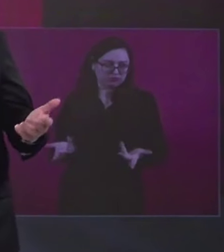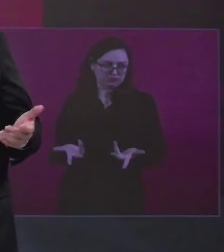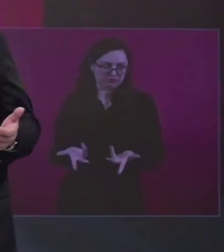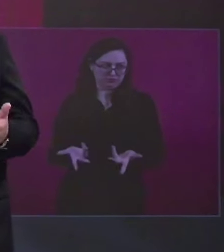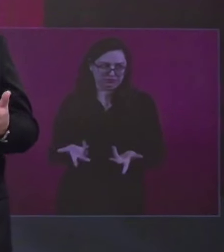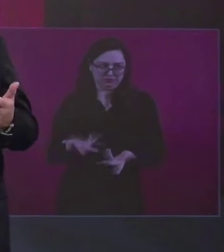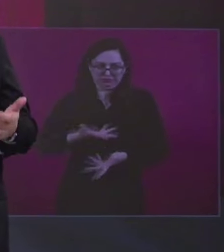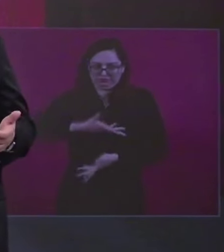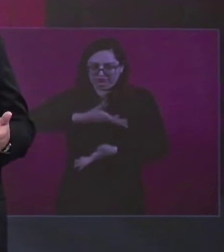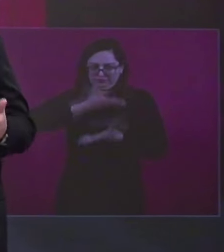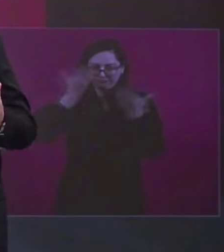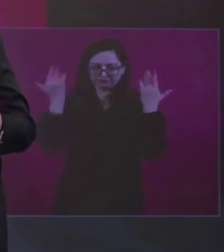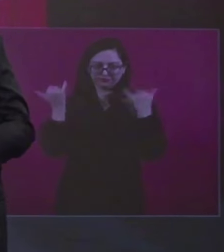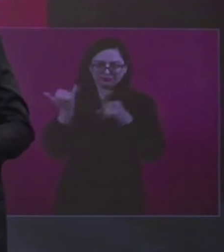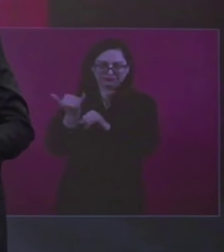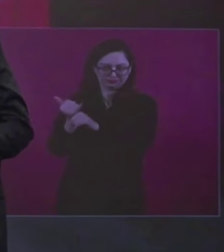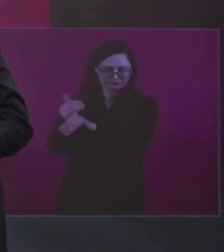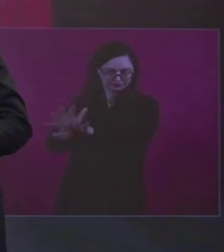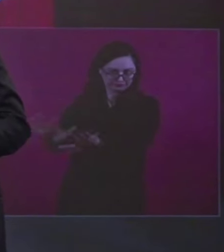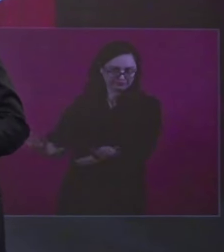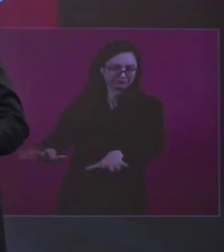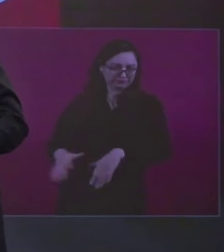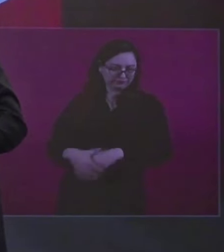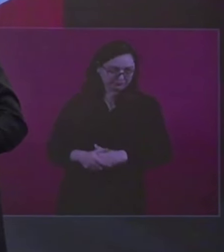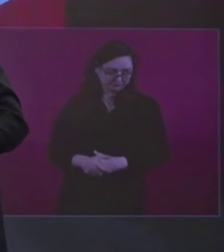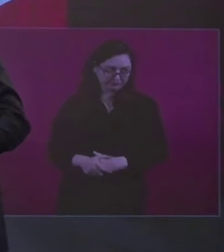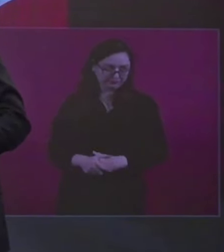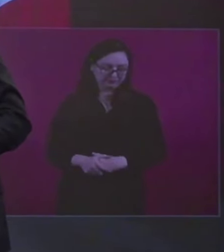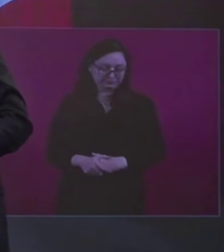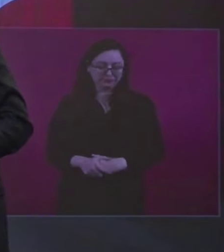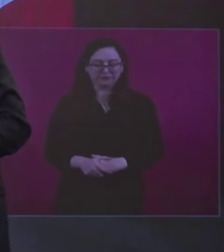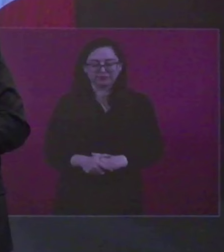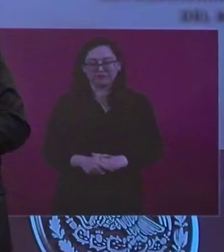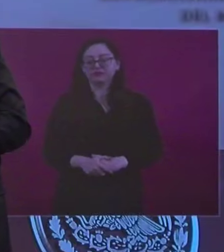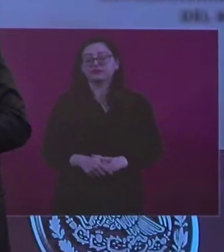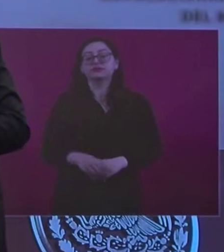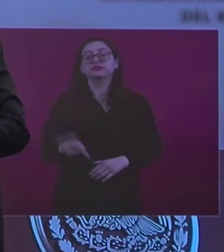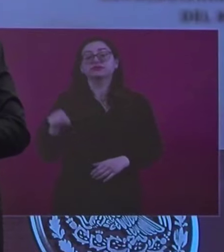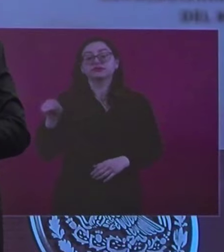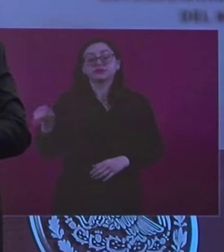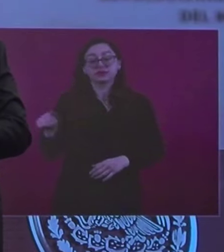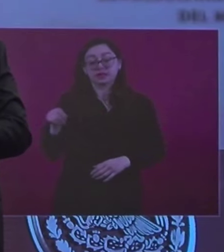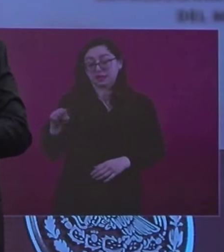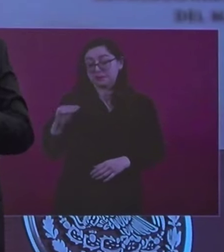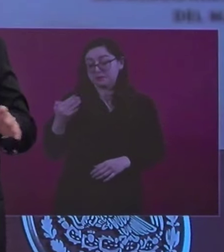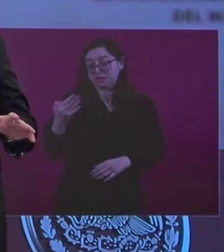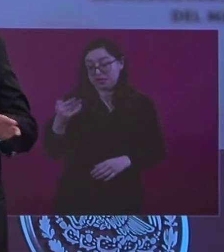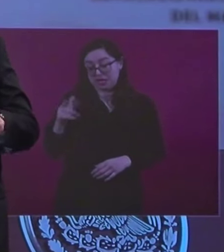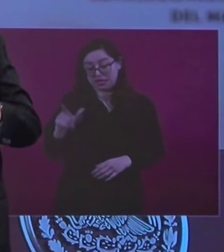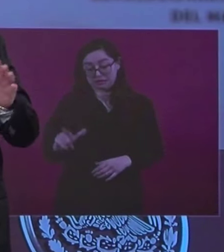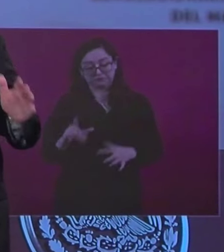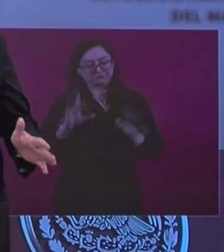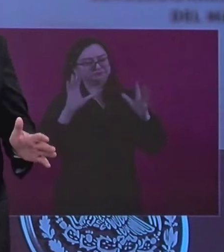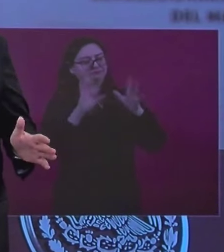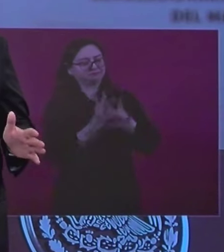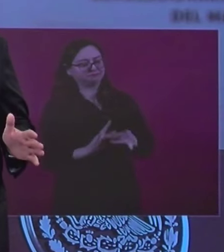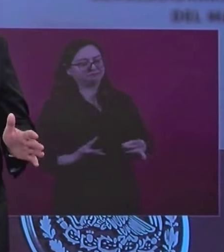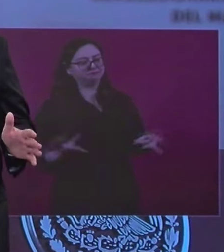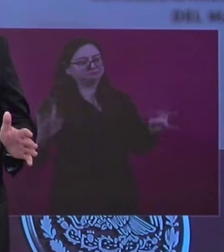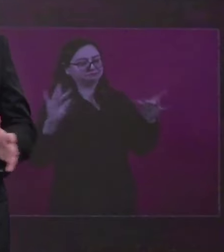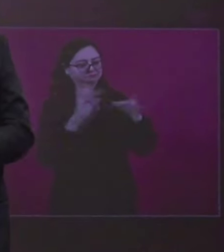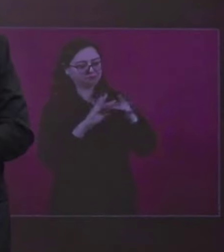que enfrenta una serie de descrédito una carga negativa que tienen y que se